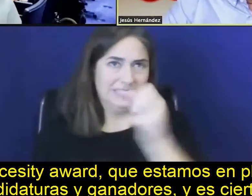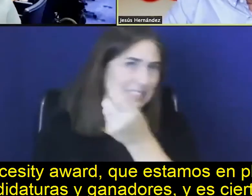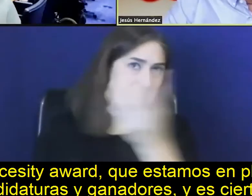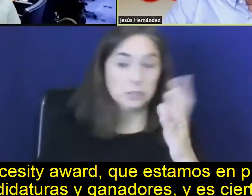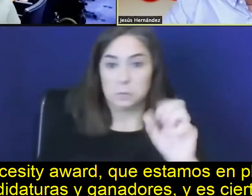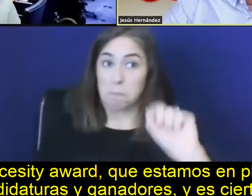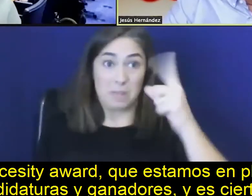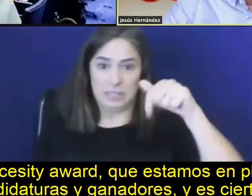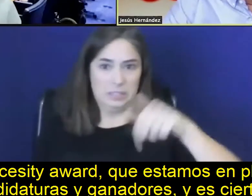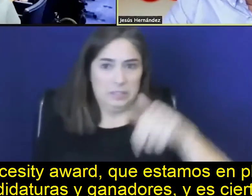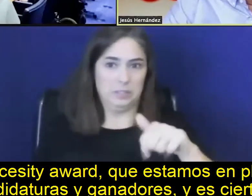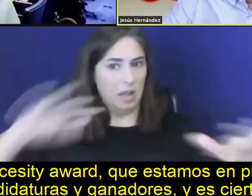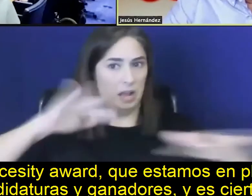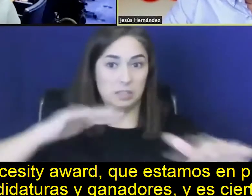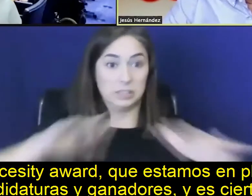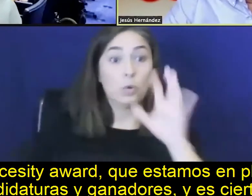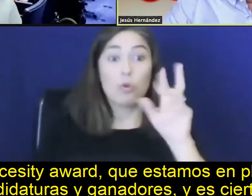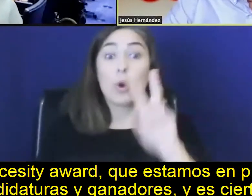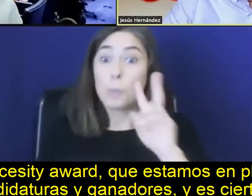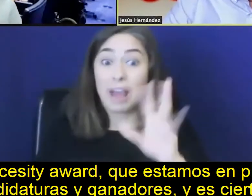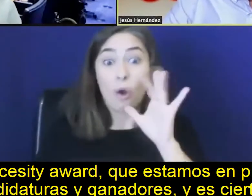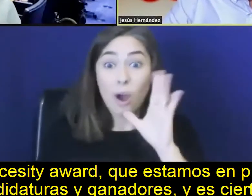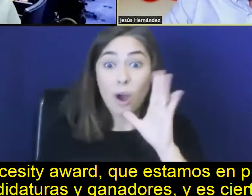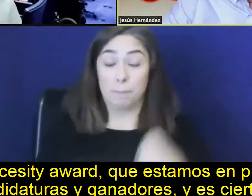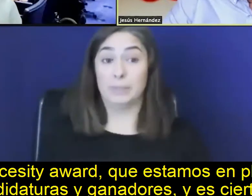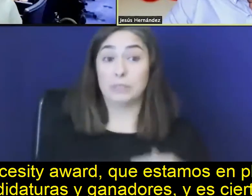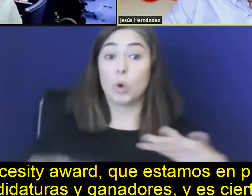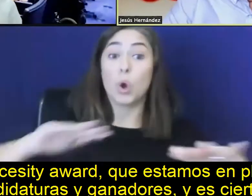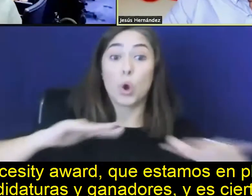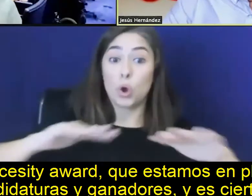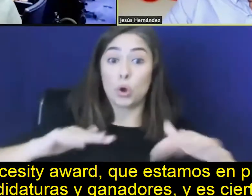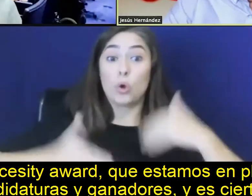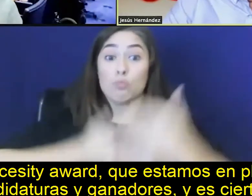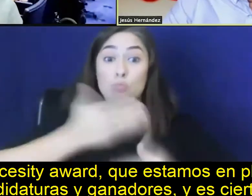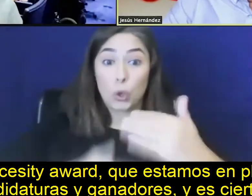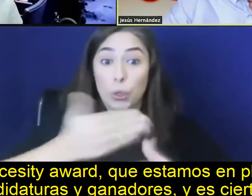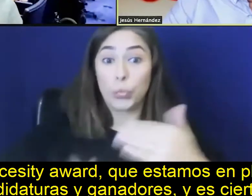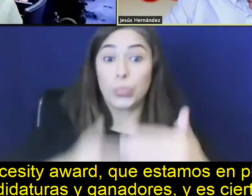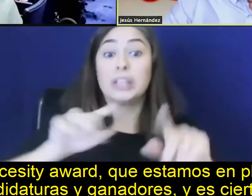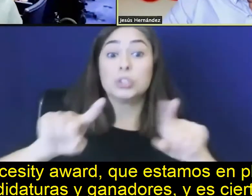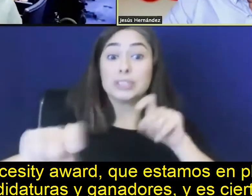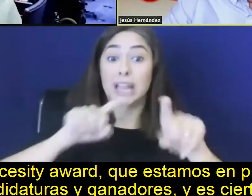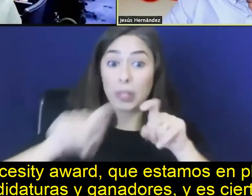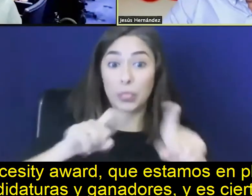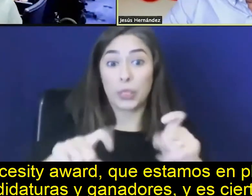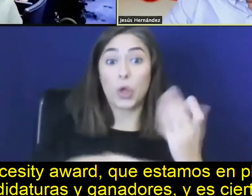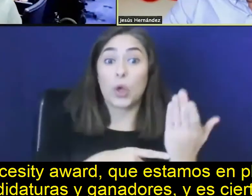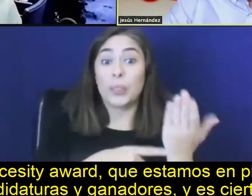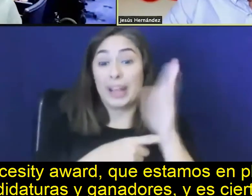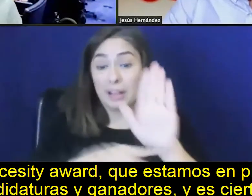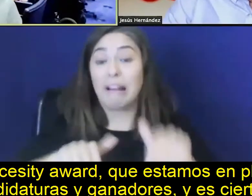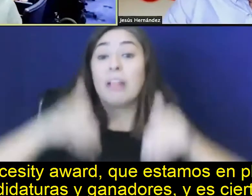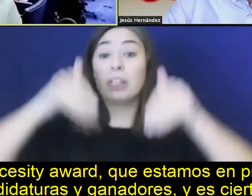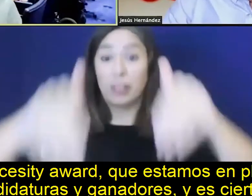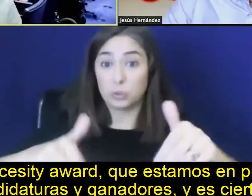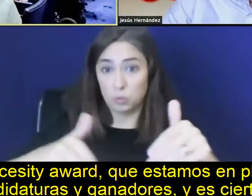ahora además estamos en Sí, pleno proceso de selección sí, sí. de candidaturas y de ganadores, ¿no?